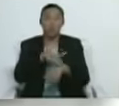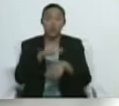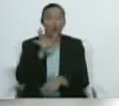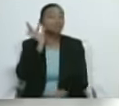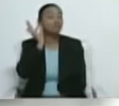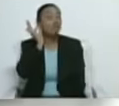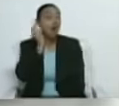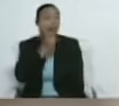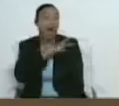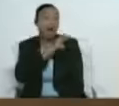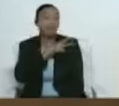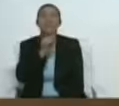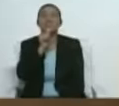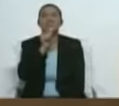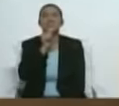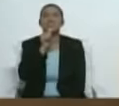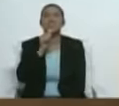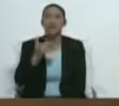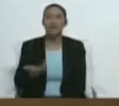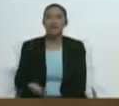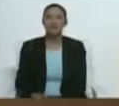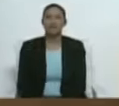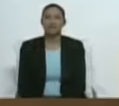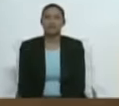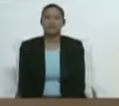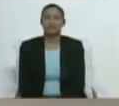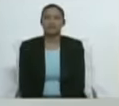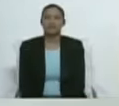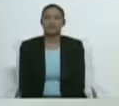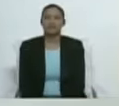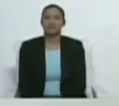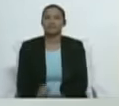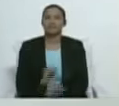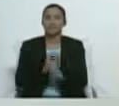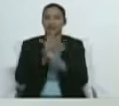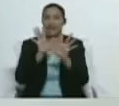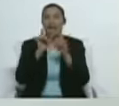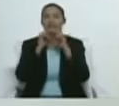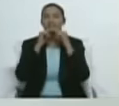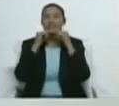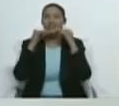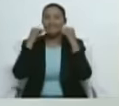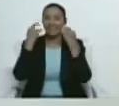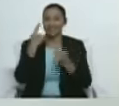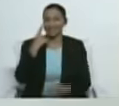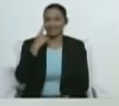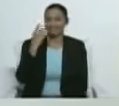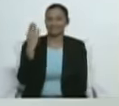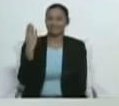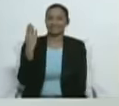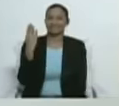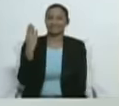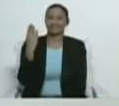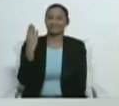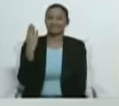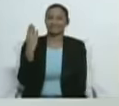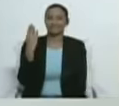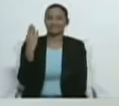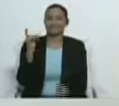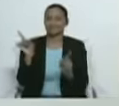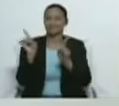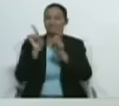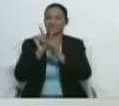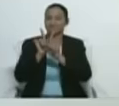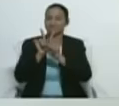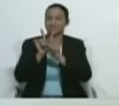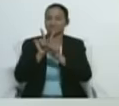veamos Quién aparece muy sonriente con él en acciones que